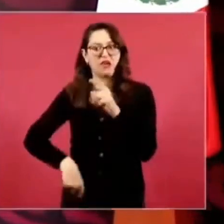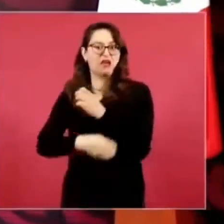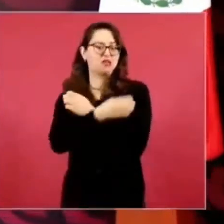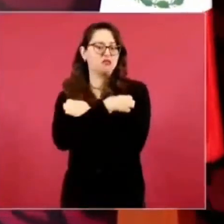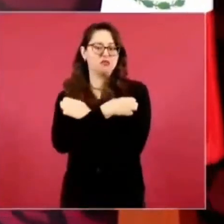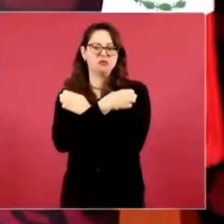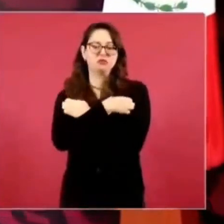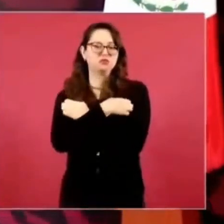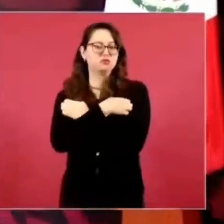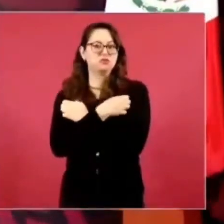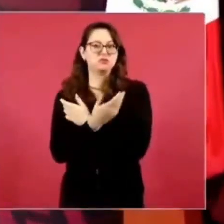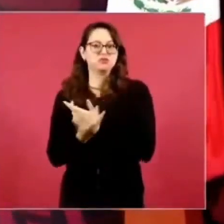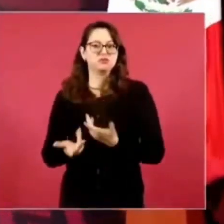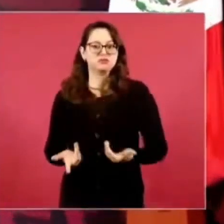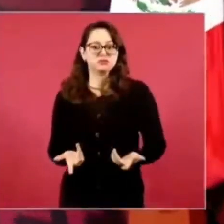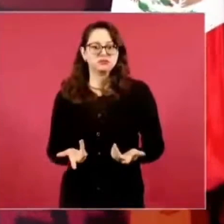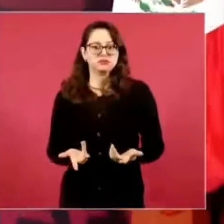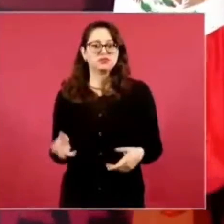Por eso ahora